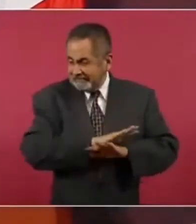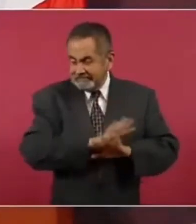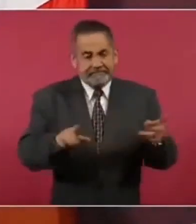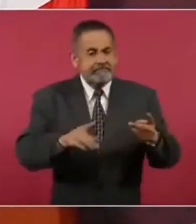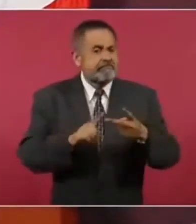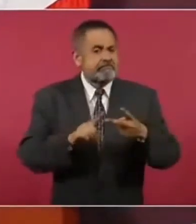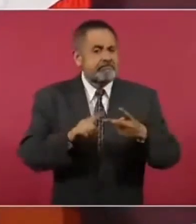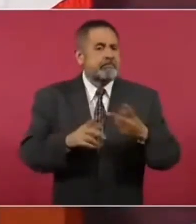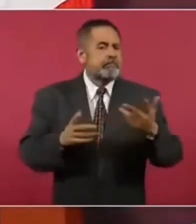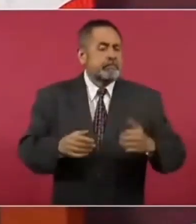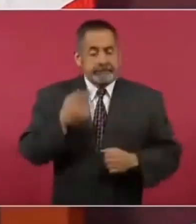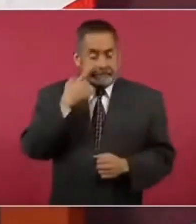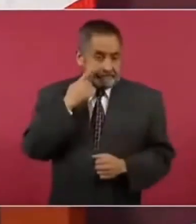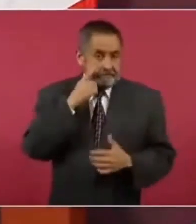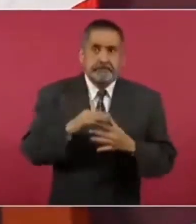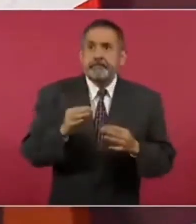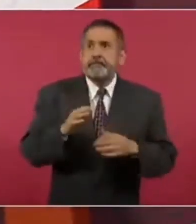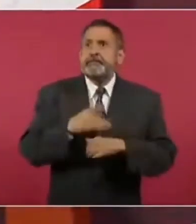porque